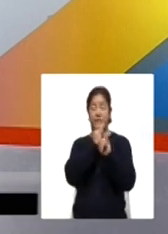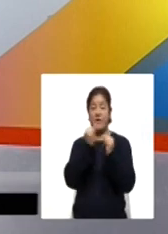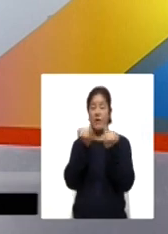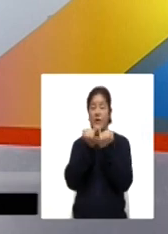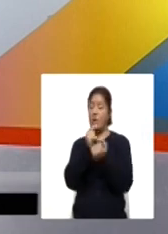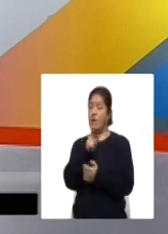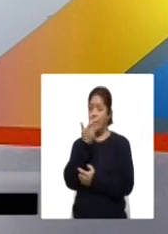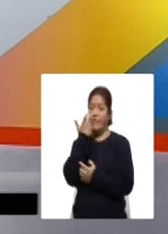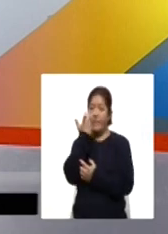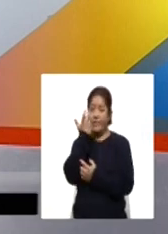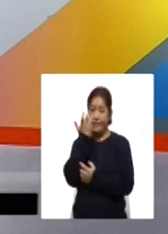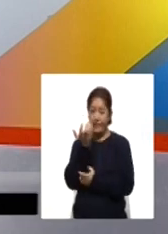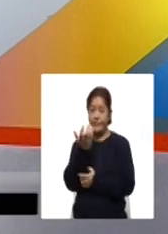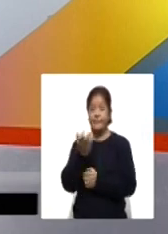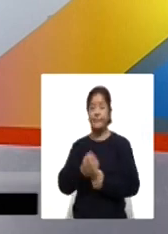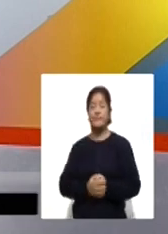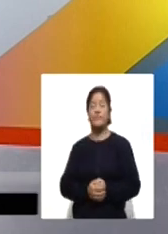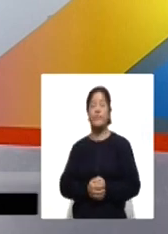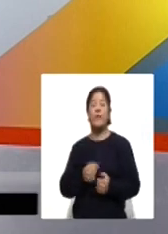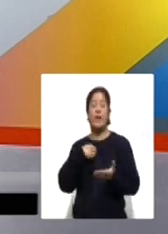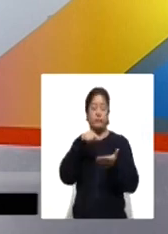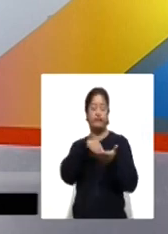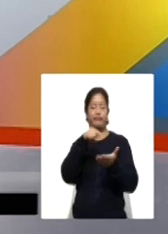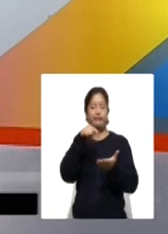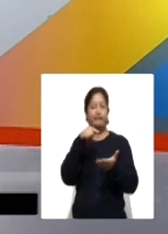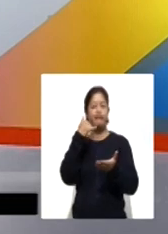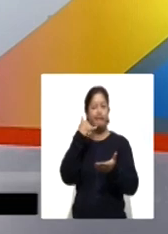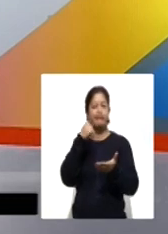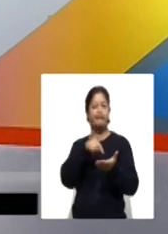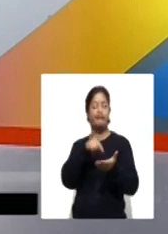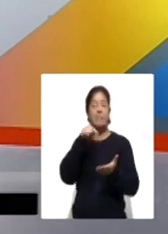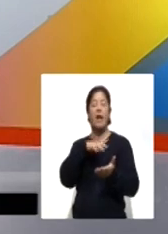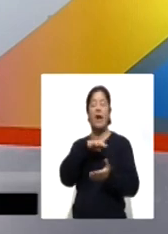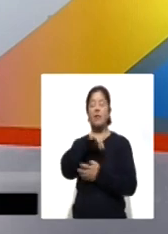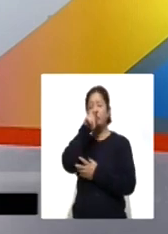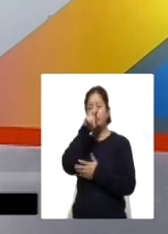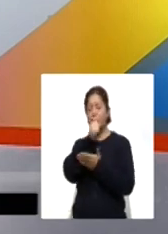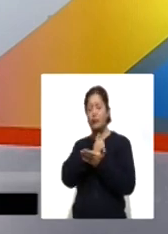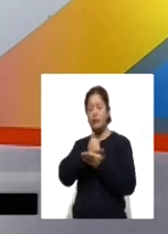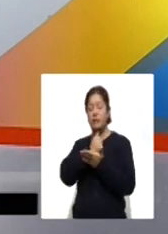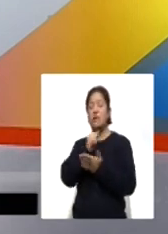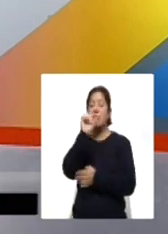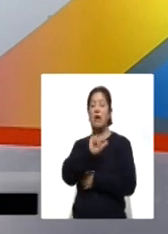su disposición a través de un clic en Twitter. Nos puede seguir